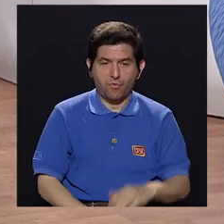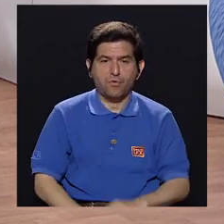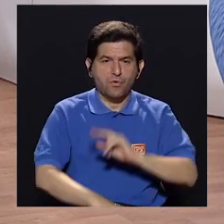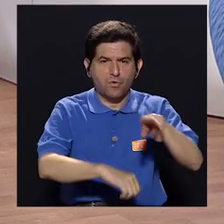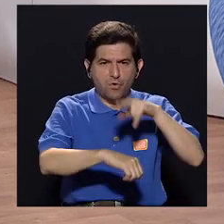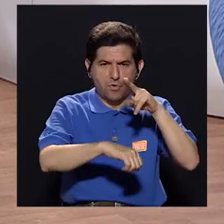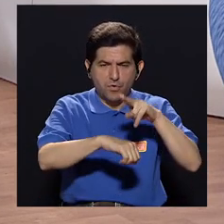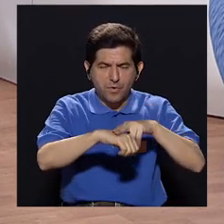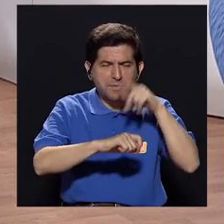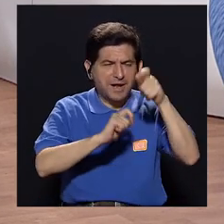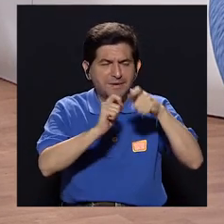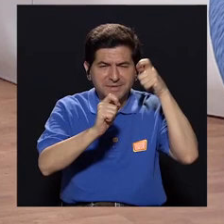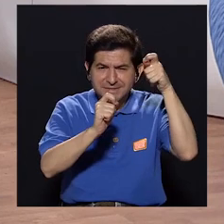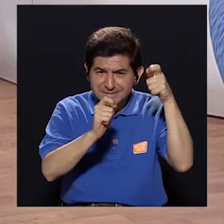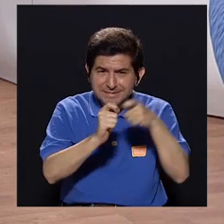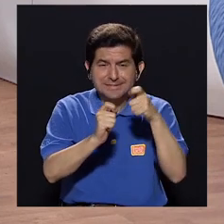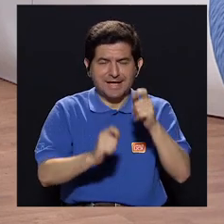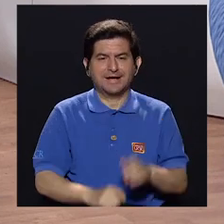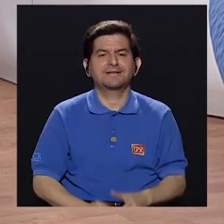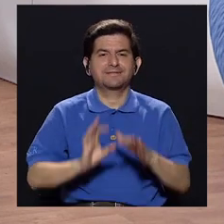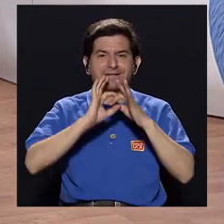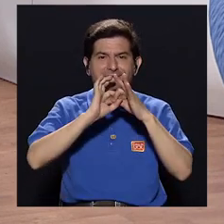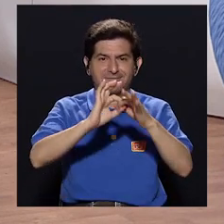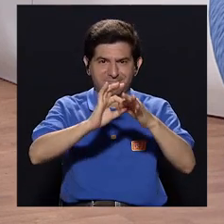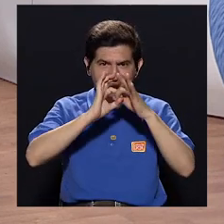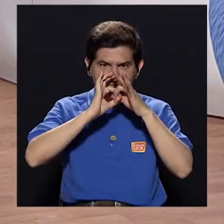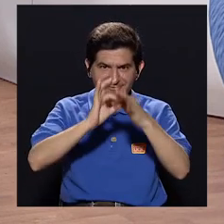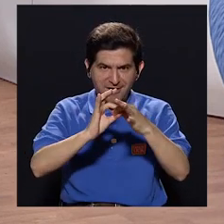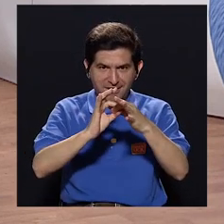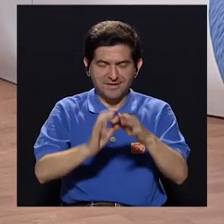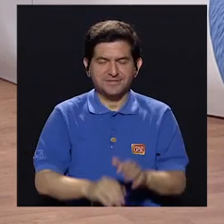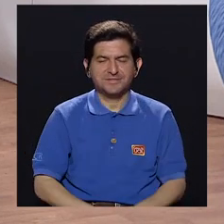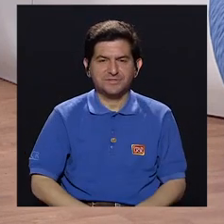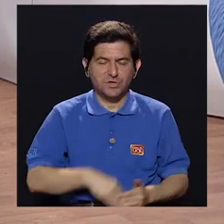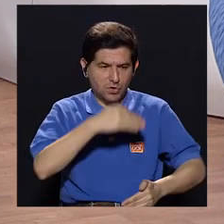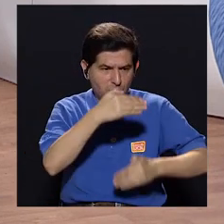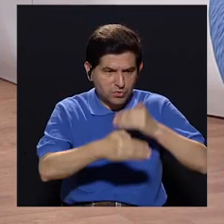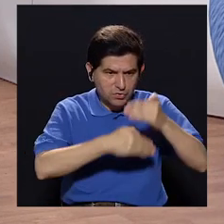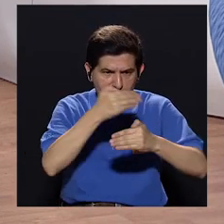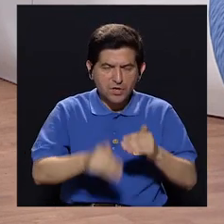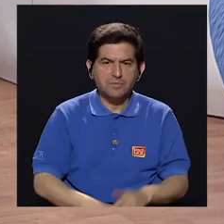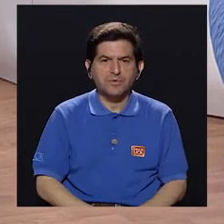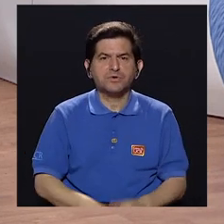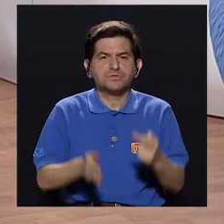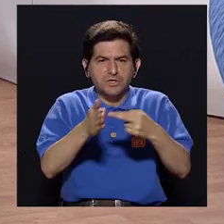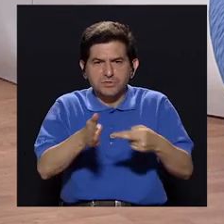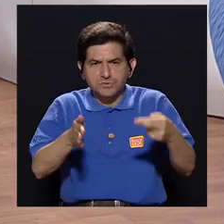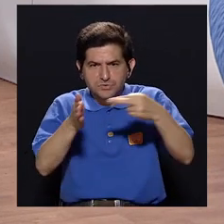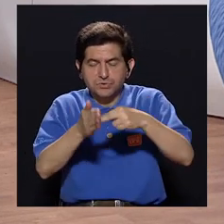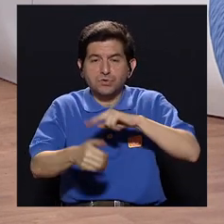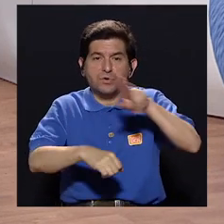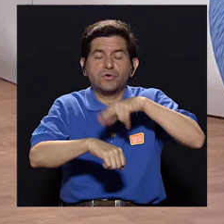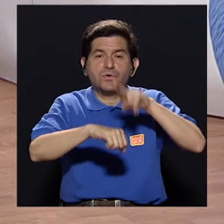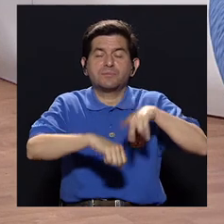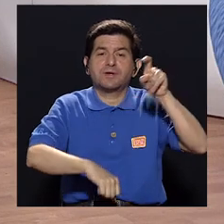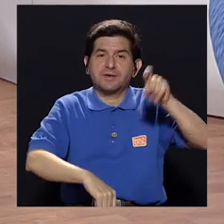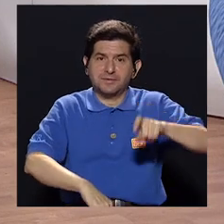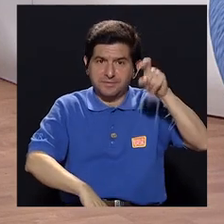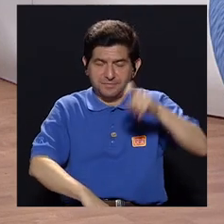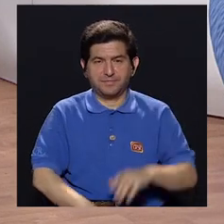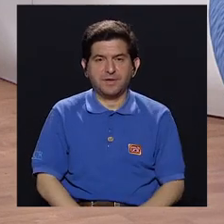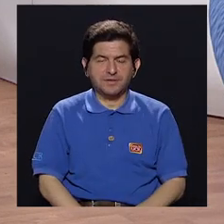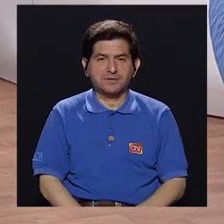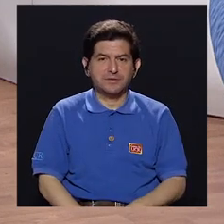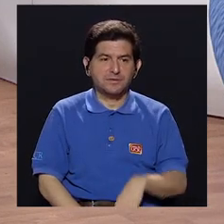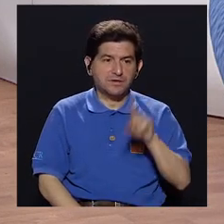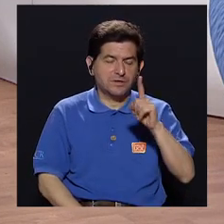suelen ser muy específicas en sus relaciones de de polinización entonces requieren normalmente de de